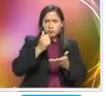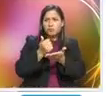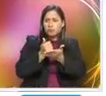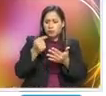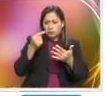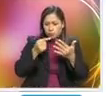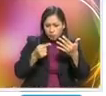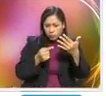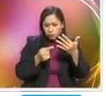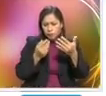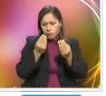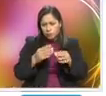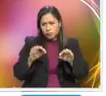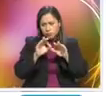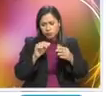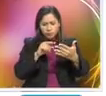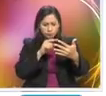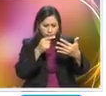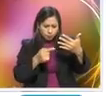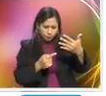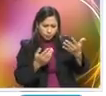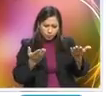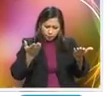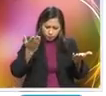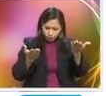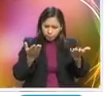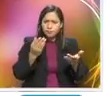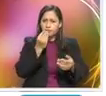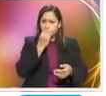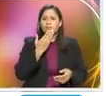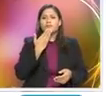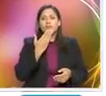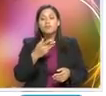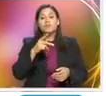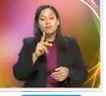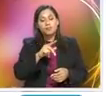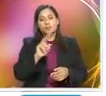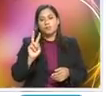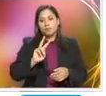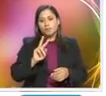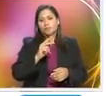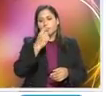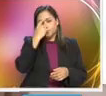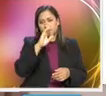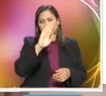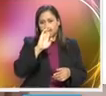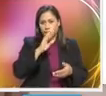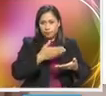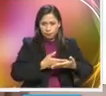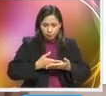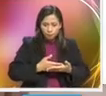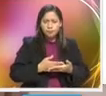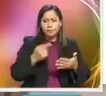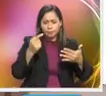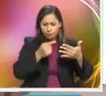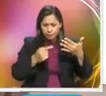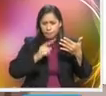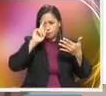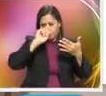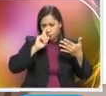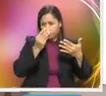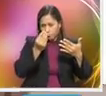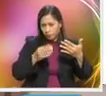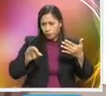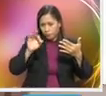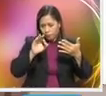o puntos importantes, sin duda, para poder llevar una balanceada alimentación, pero sobre todo nutrida en los bebés. Bueno, son varios tips los importantes